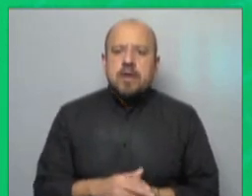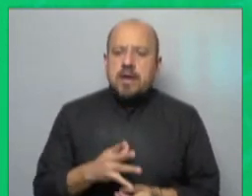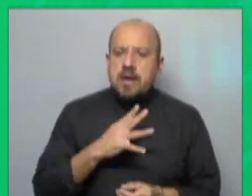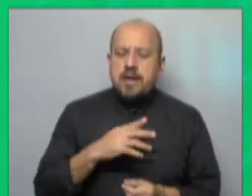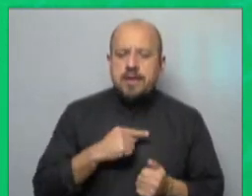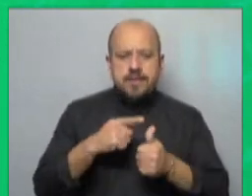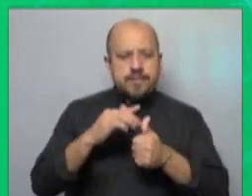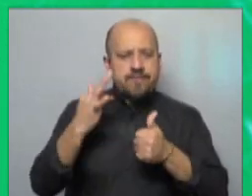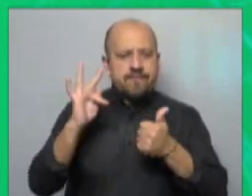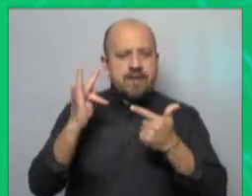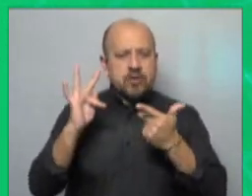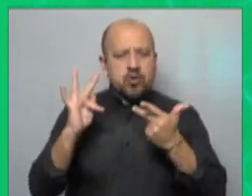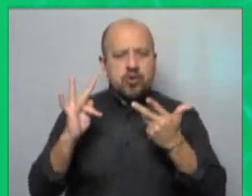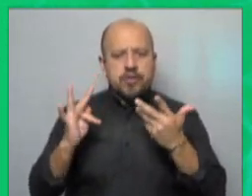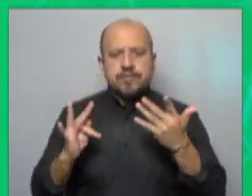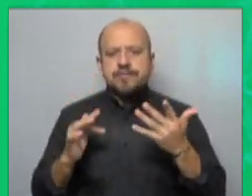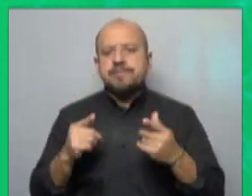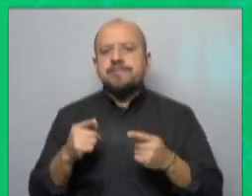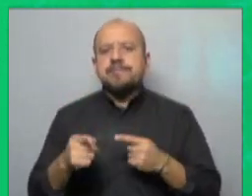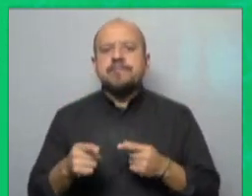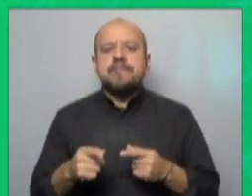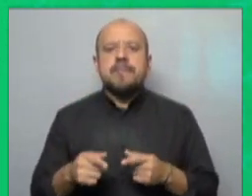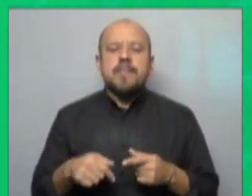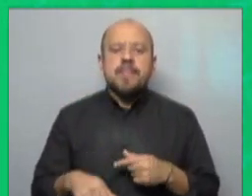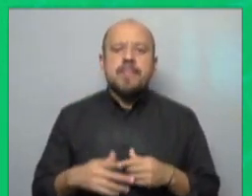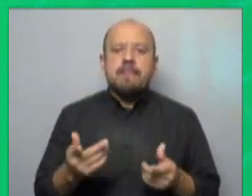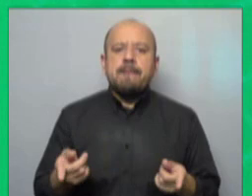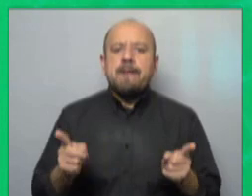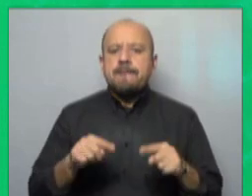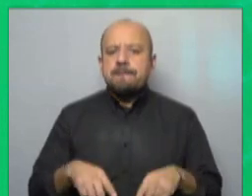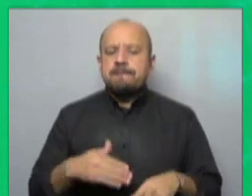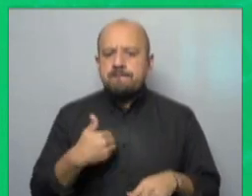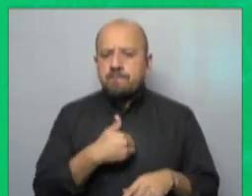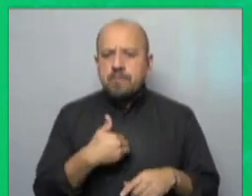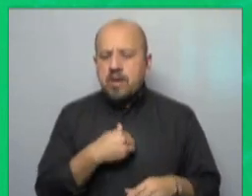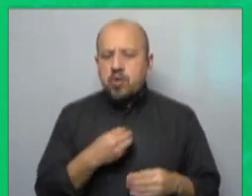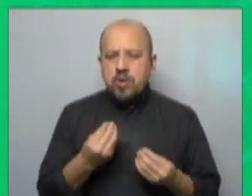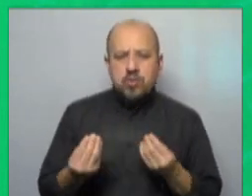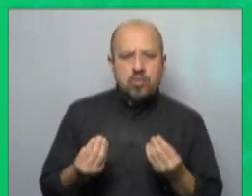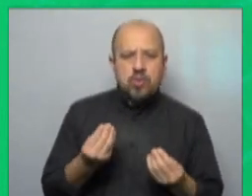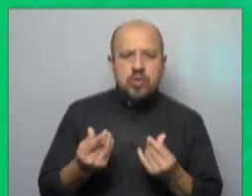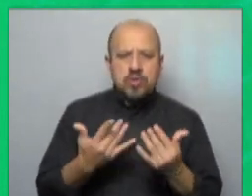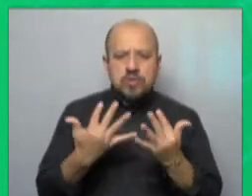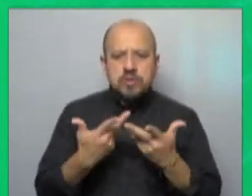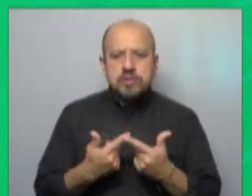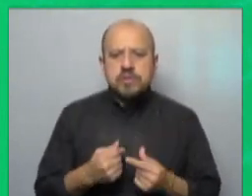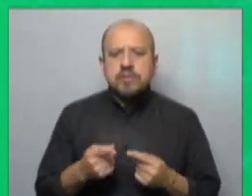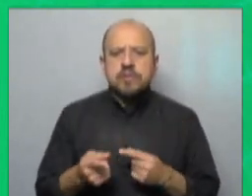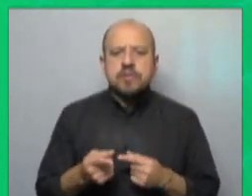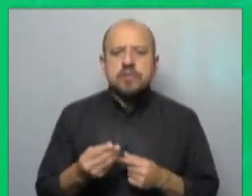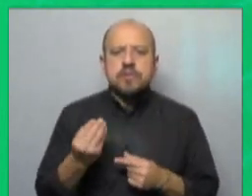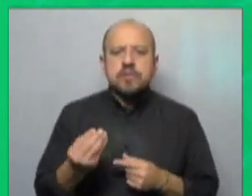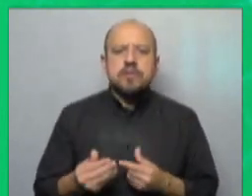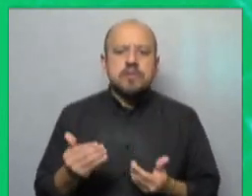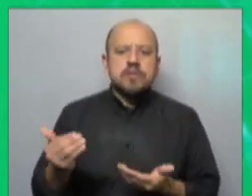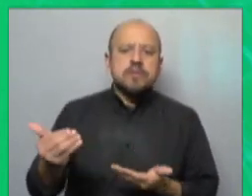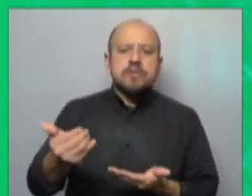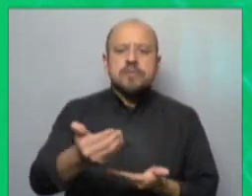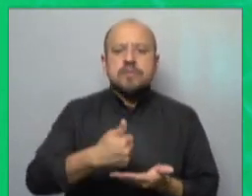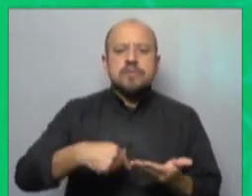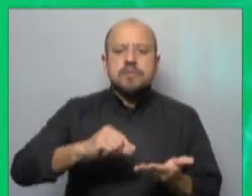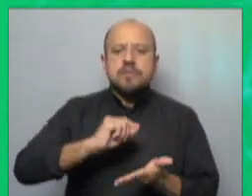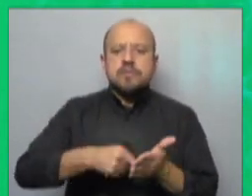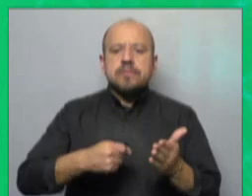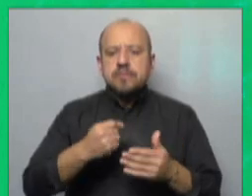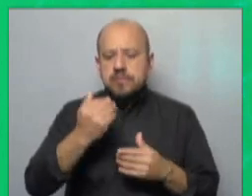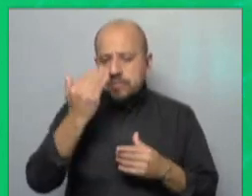que llevan el frente amplio a esto que llamamos el reposicionamiento en primer lugar aparece la recolección de firmas donde el frente